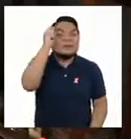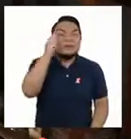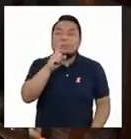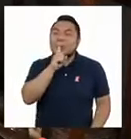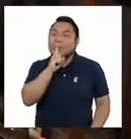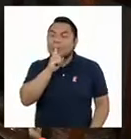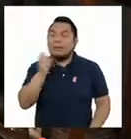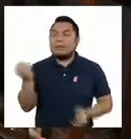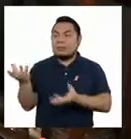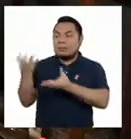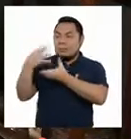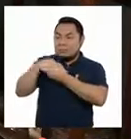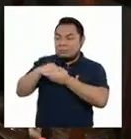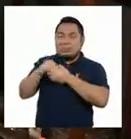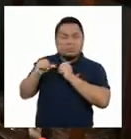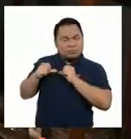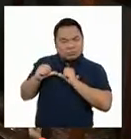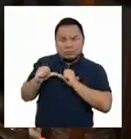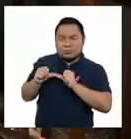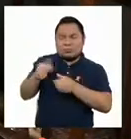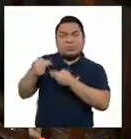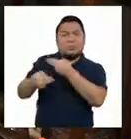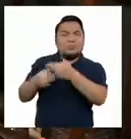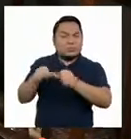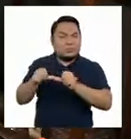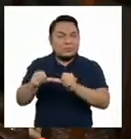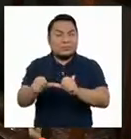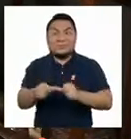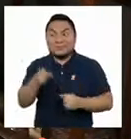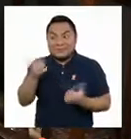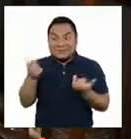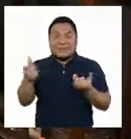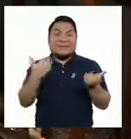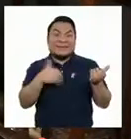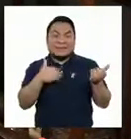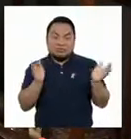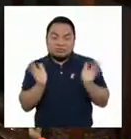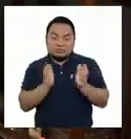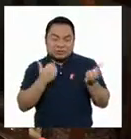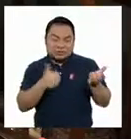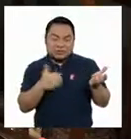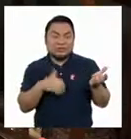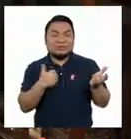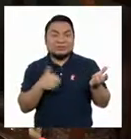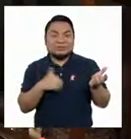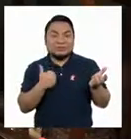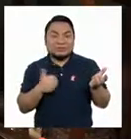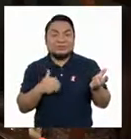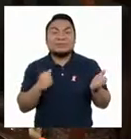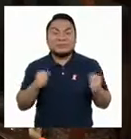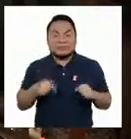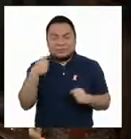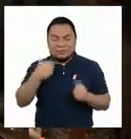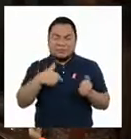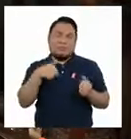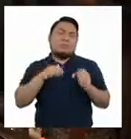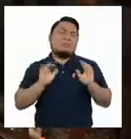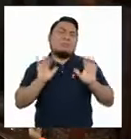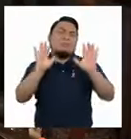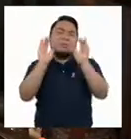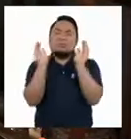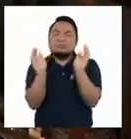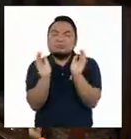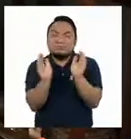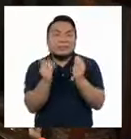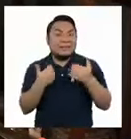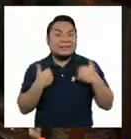padres. Y también nos va a tocar el charango. Sí, el charango. ese instrumento de cuerdas maravilloso,